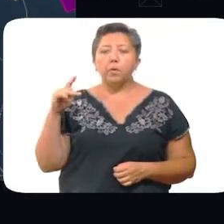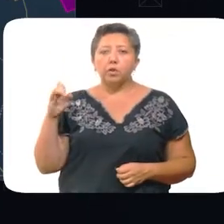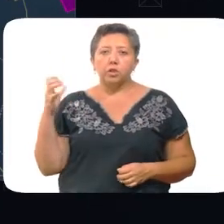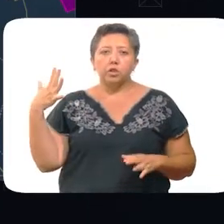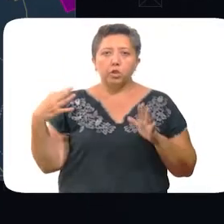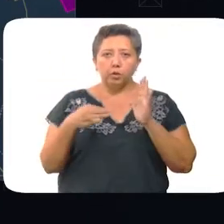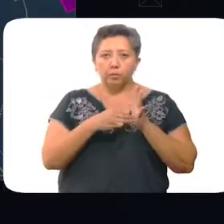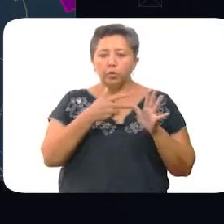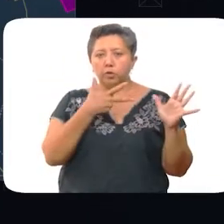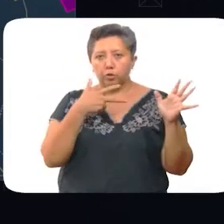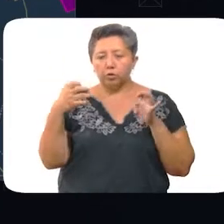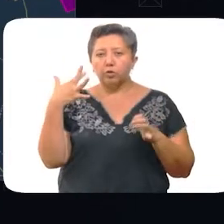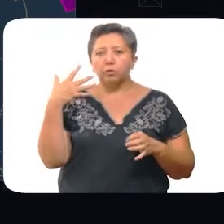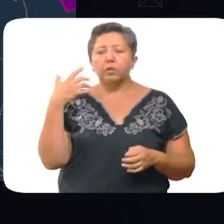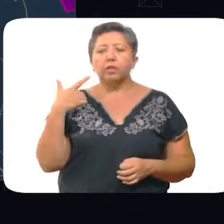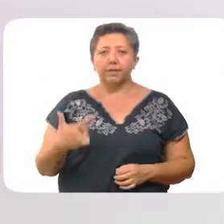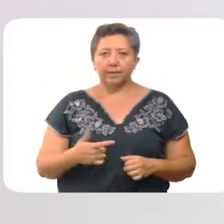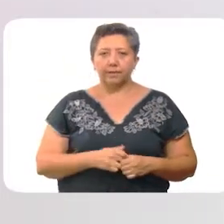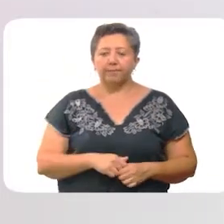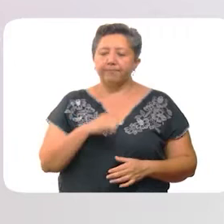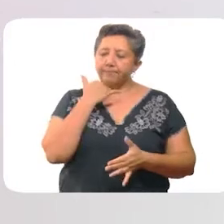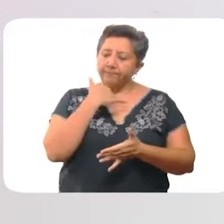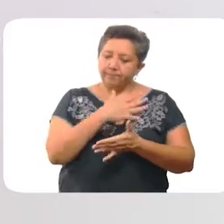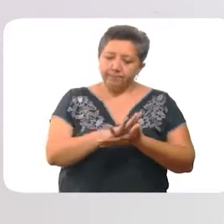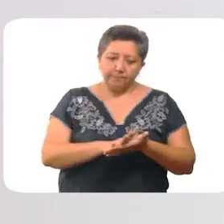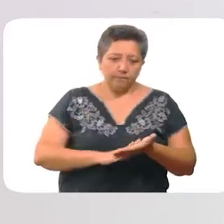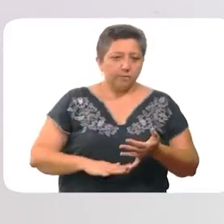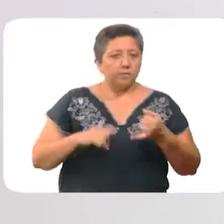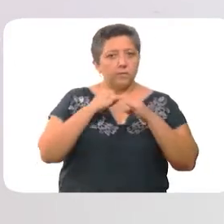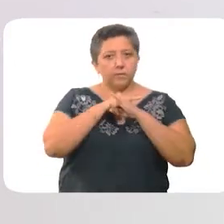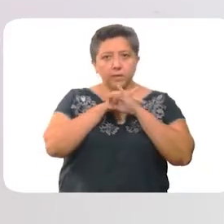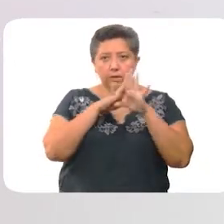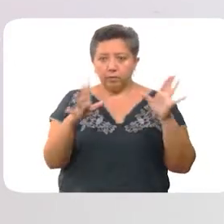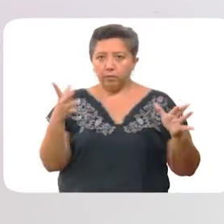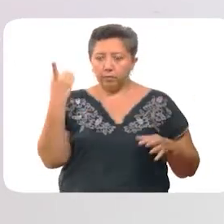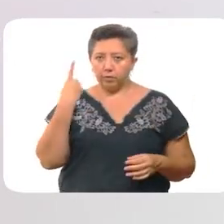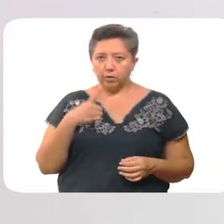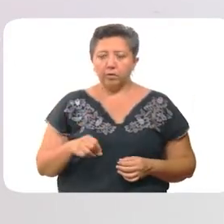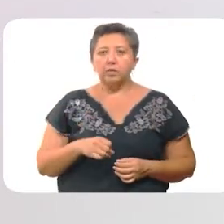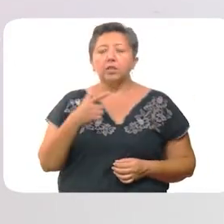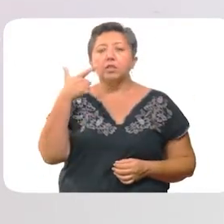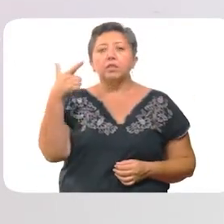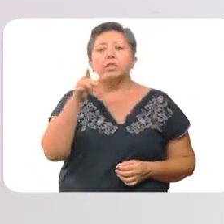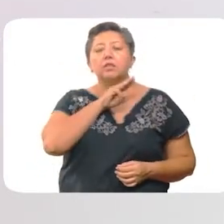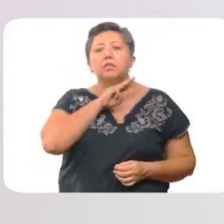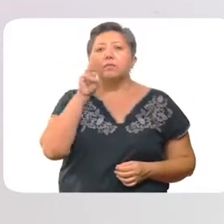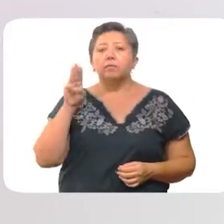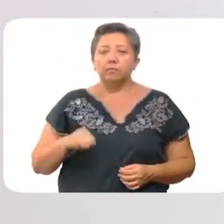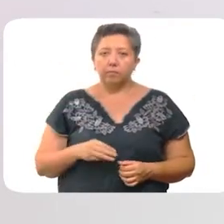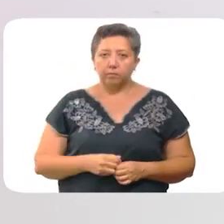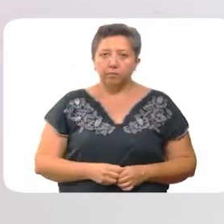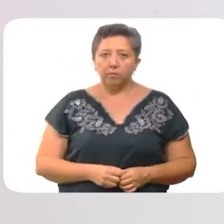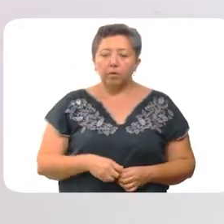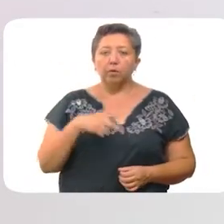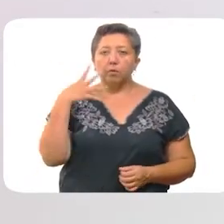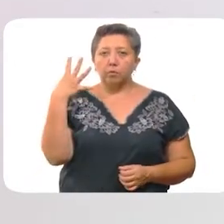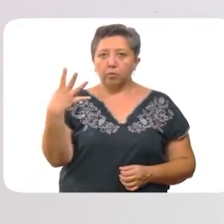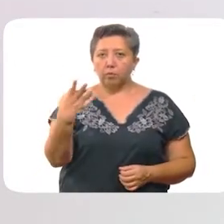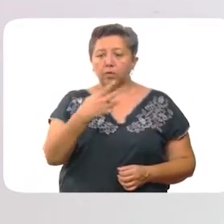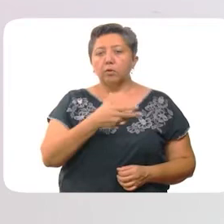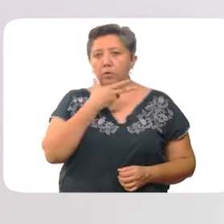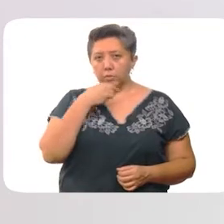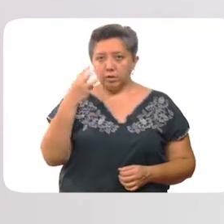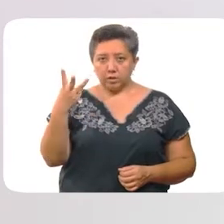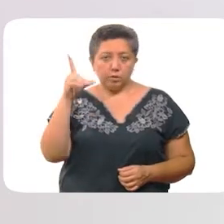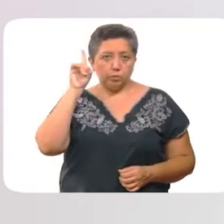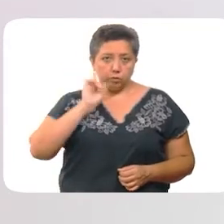poniente, 5.857. Lamentablemente, en este parte médico informamos de 7 fallecimientos, son 4 hombres y